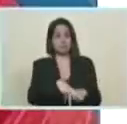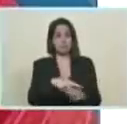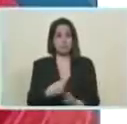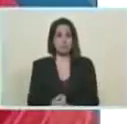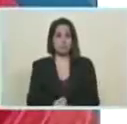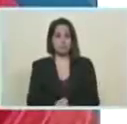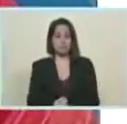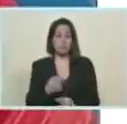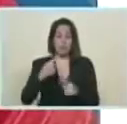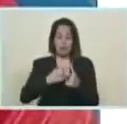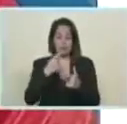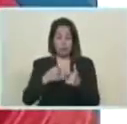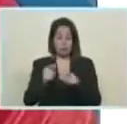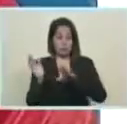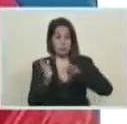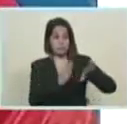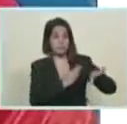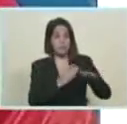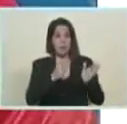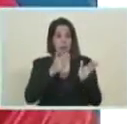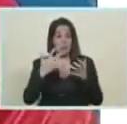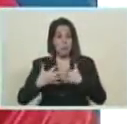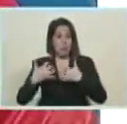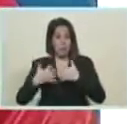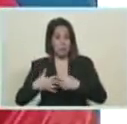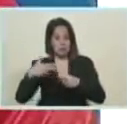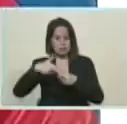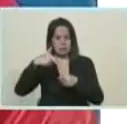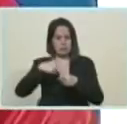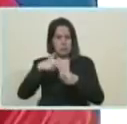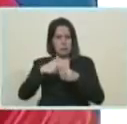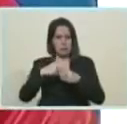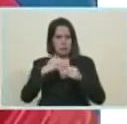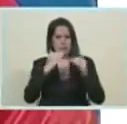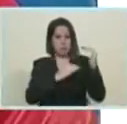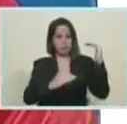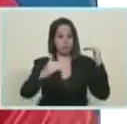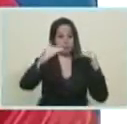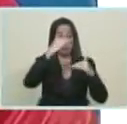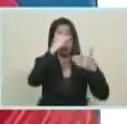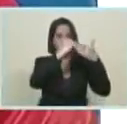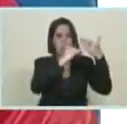PDVSA se dividía, si mal no recuerdo, en nómina mayor,